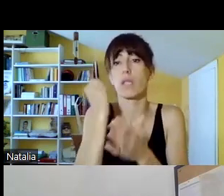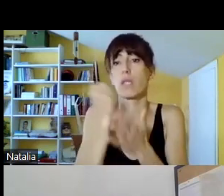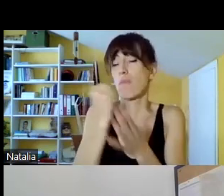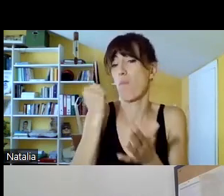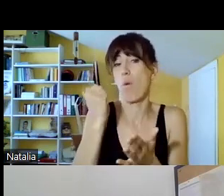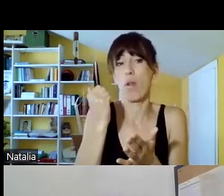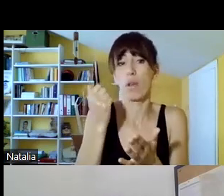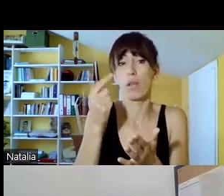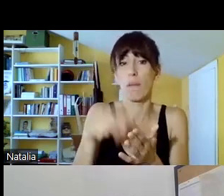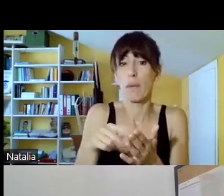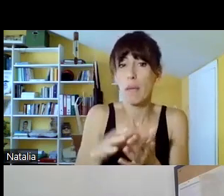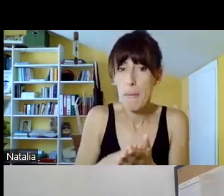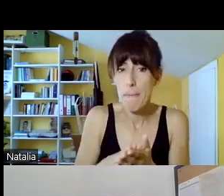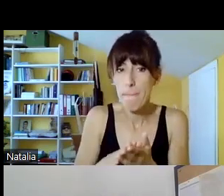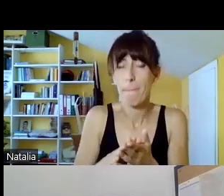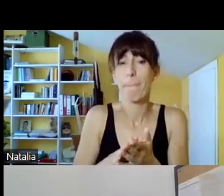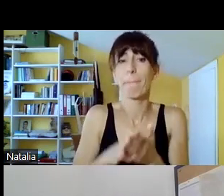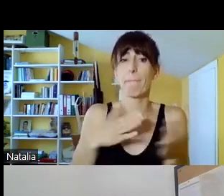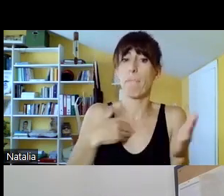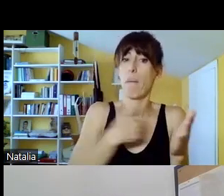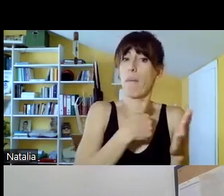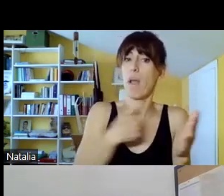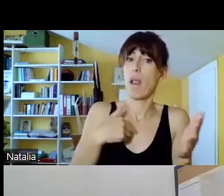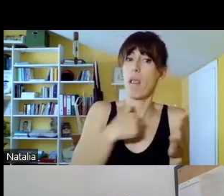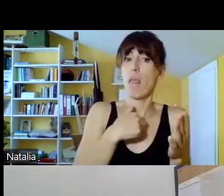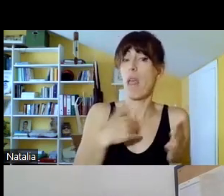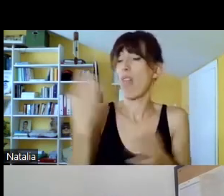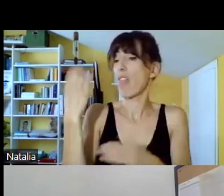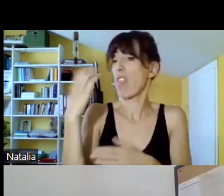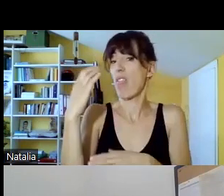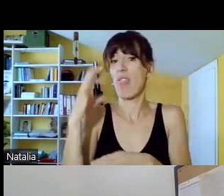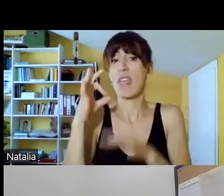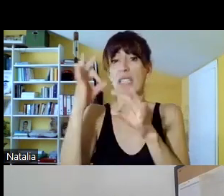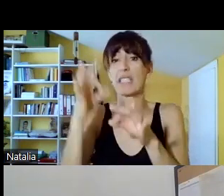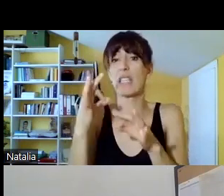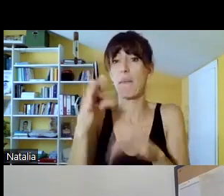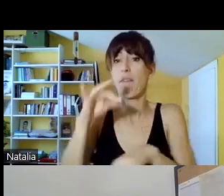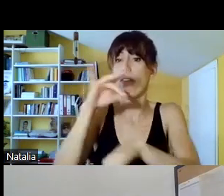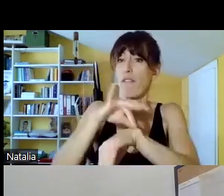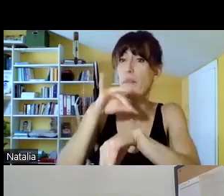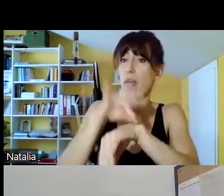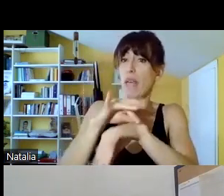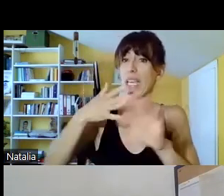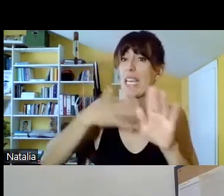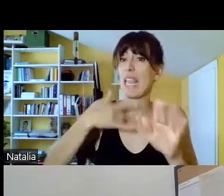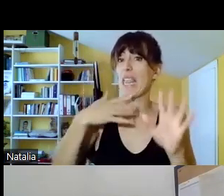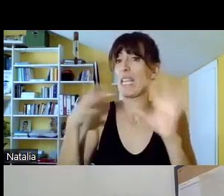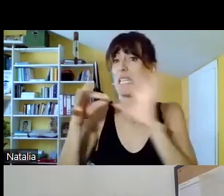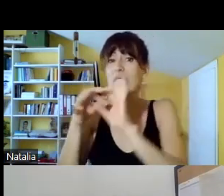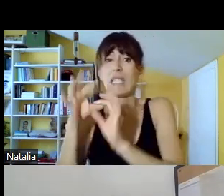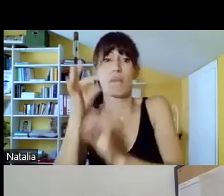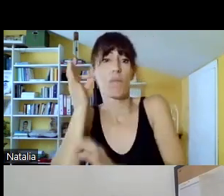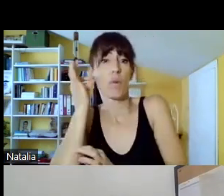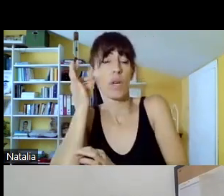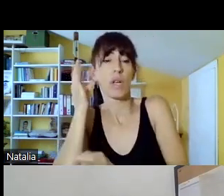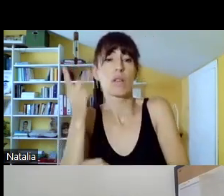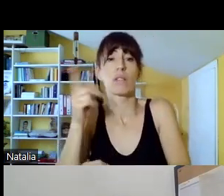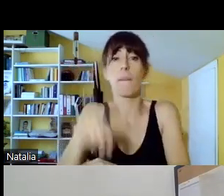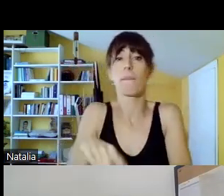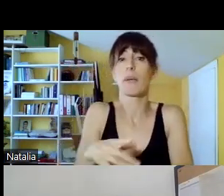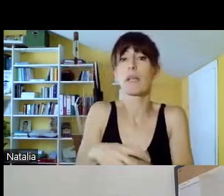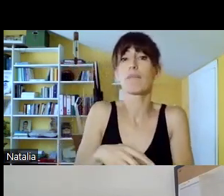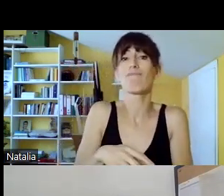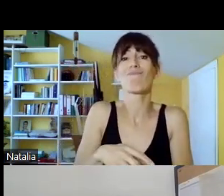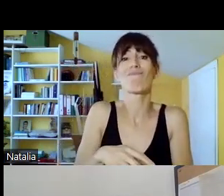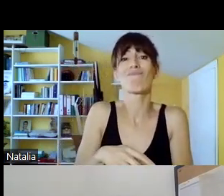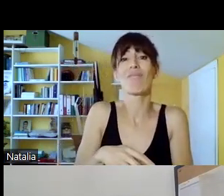la patologización de lo femenino, los sesgos epistemológicos y androcéntricos de la biomedicina y,